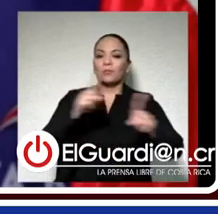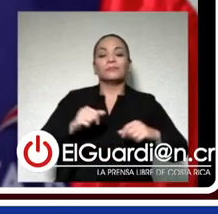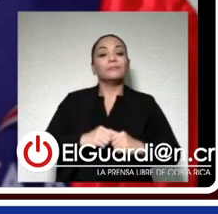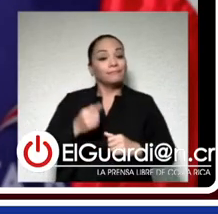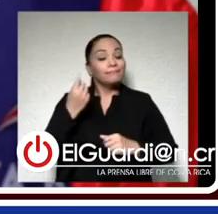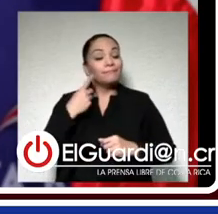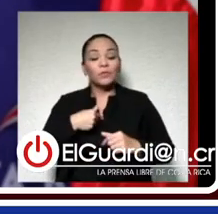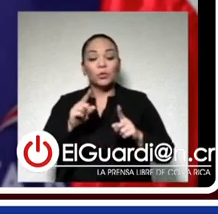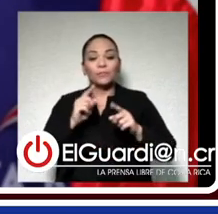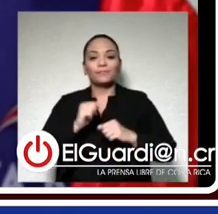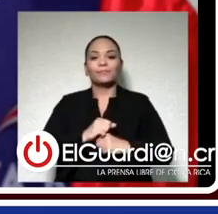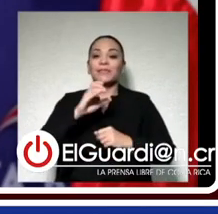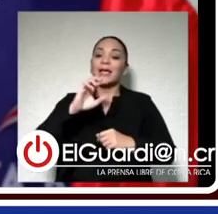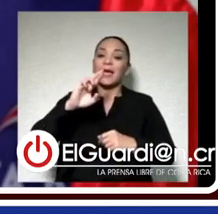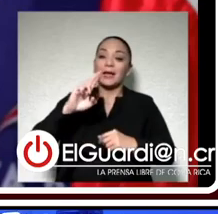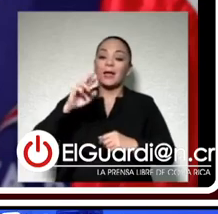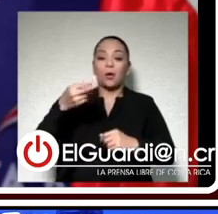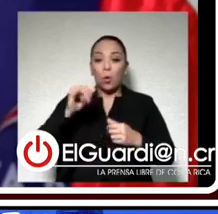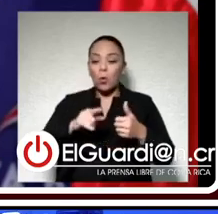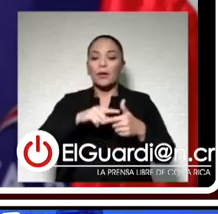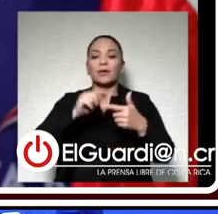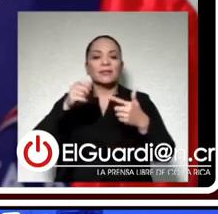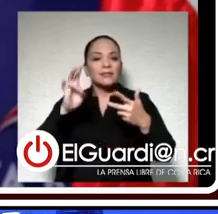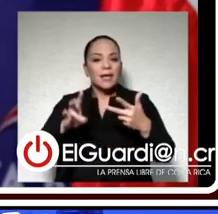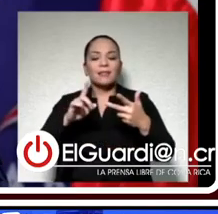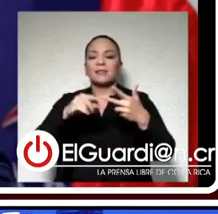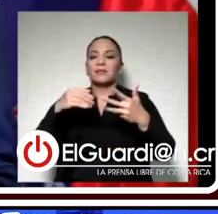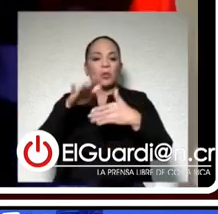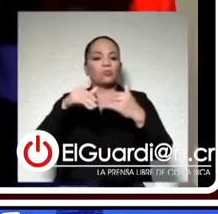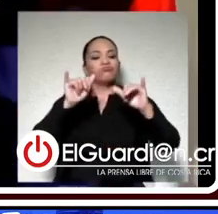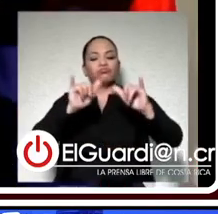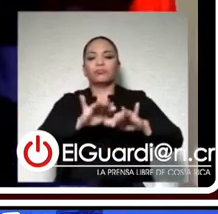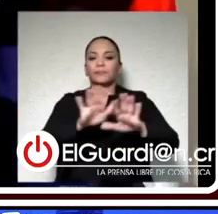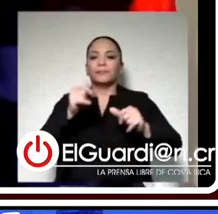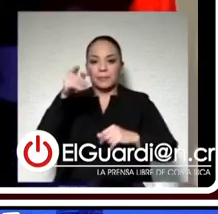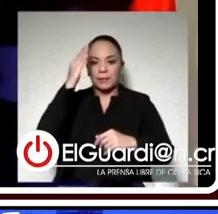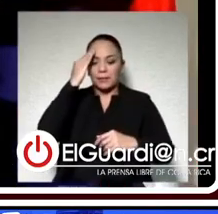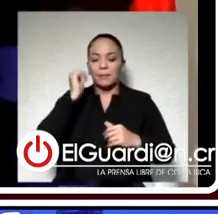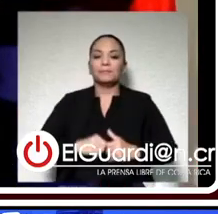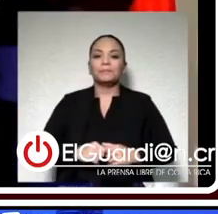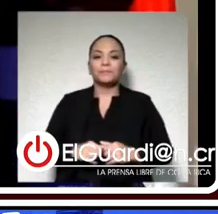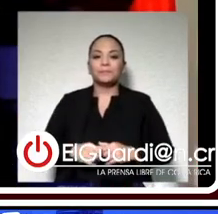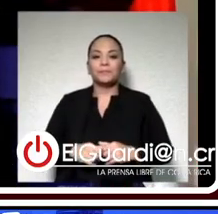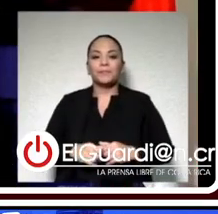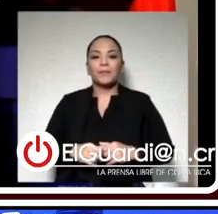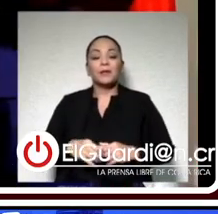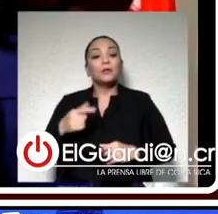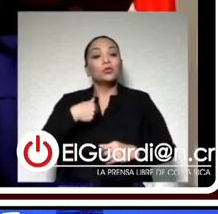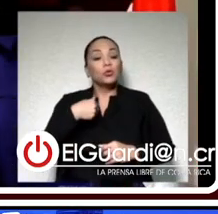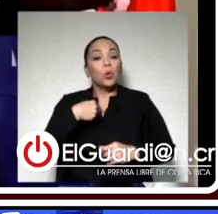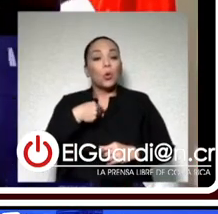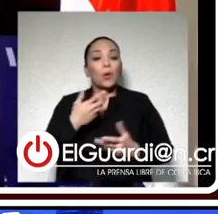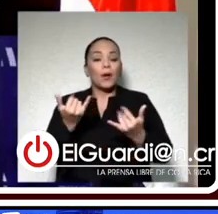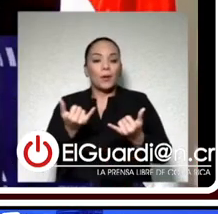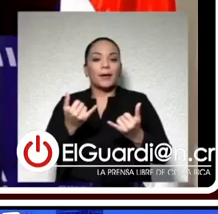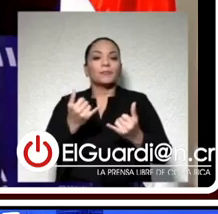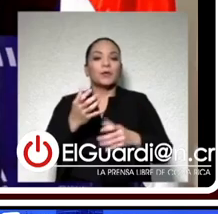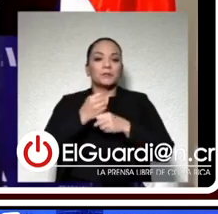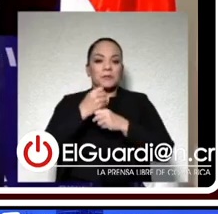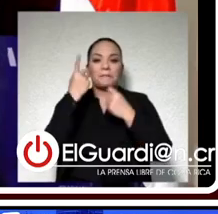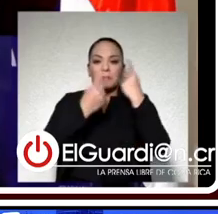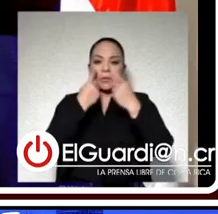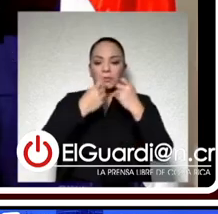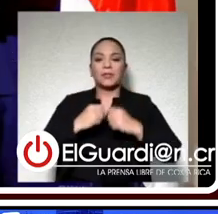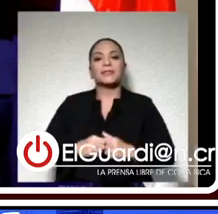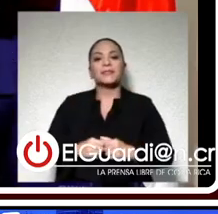Ok. Voy a recibir preguntas y como los he mencionado varias veces, voy a